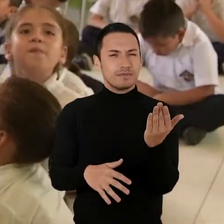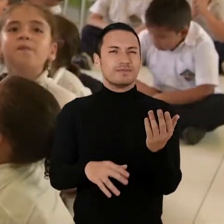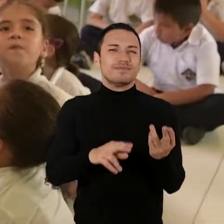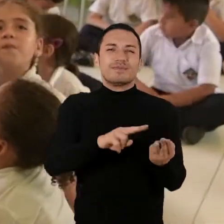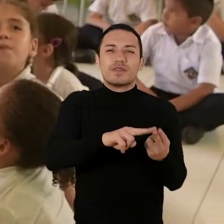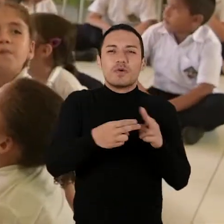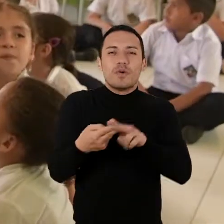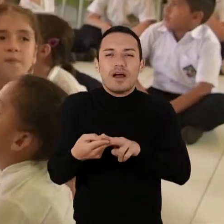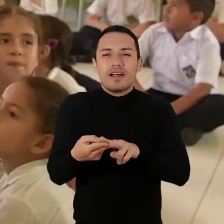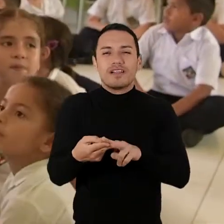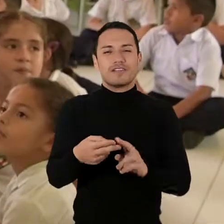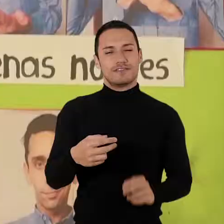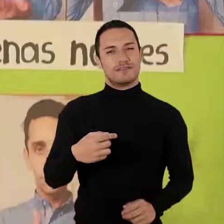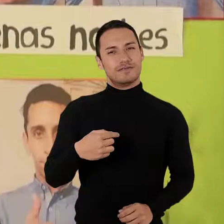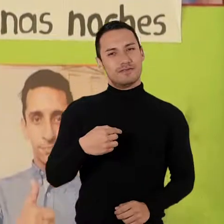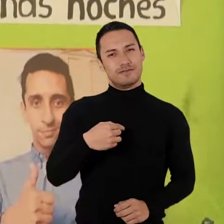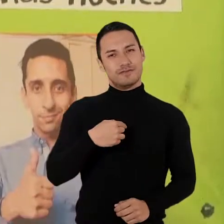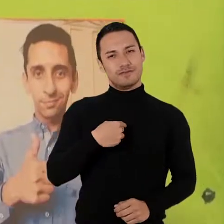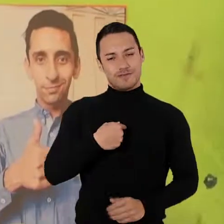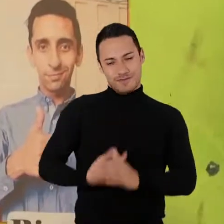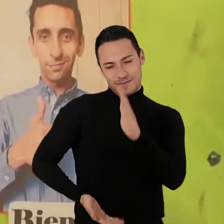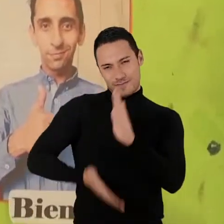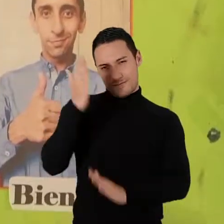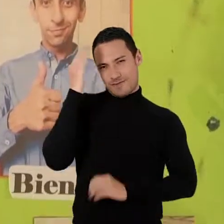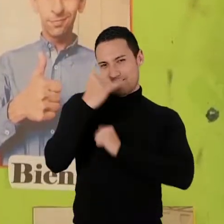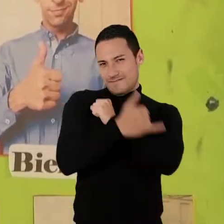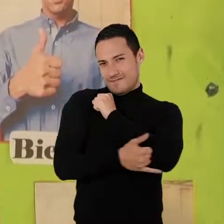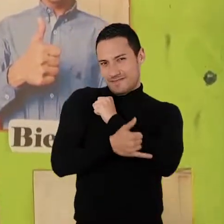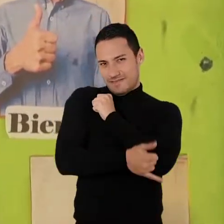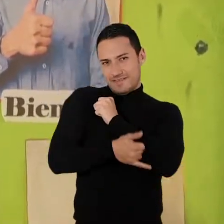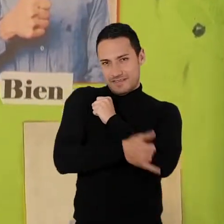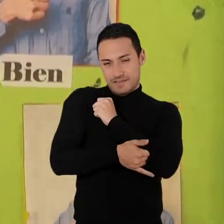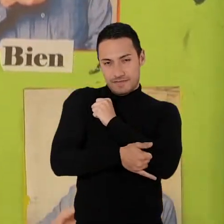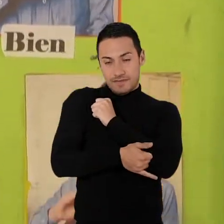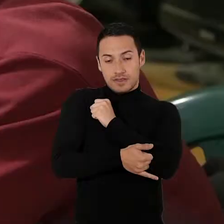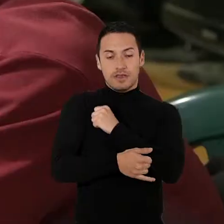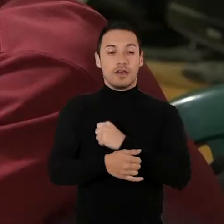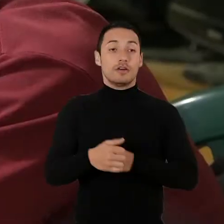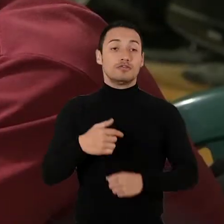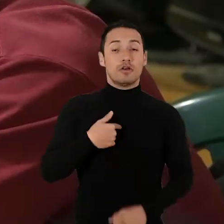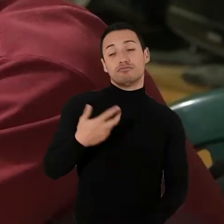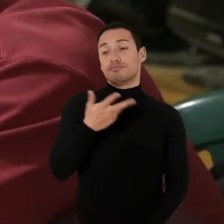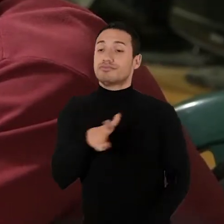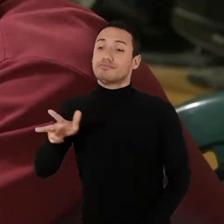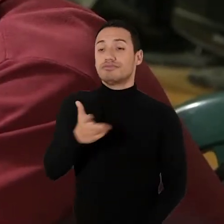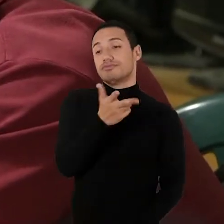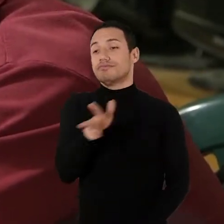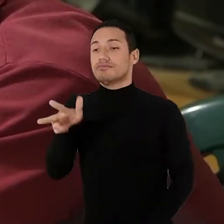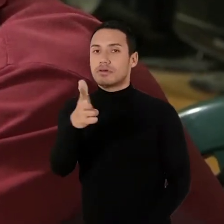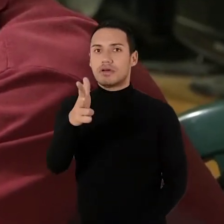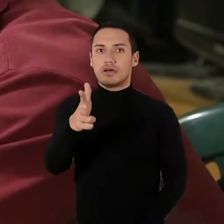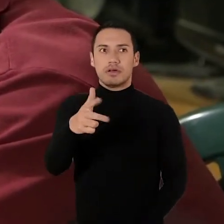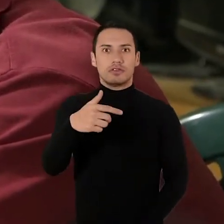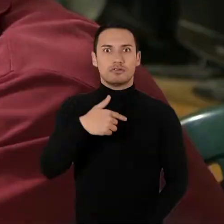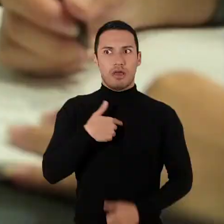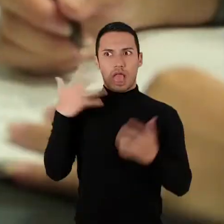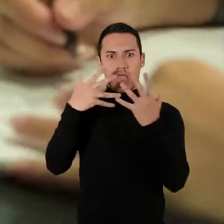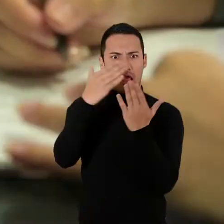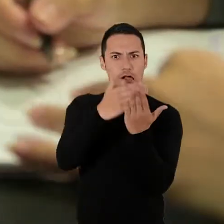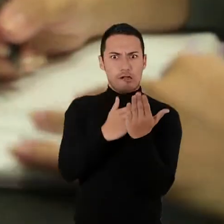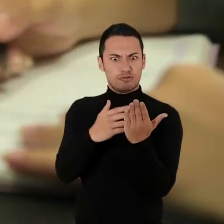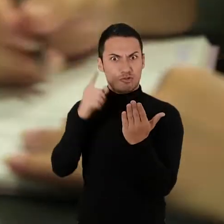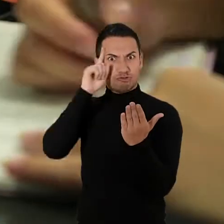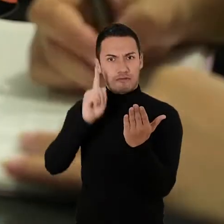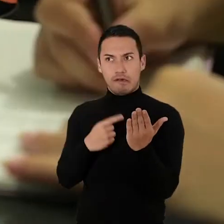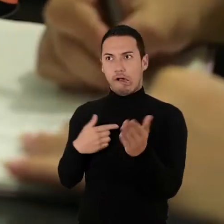tanto como cuando uno se va a un viaje. Si uno no tiene una ruta trazada,